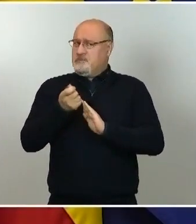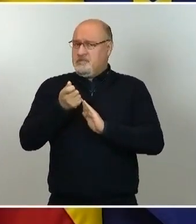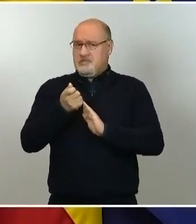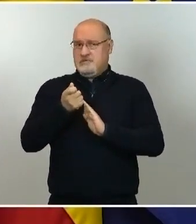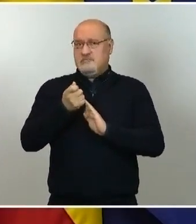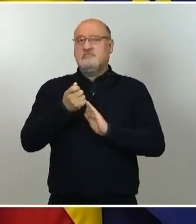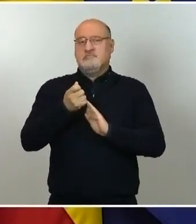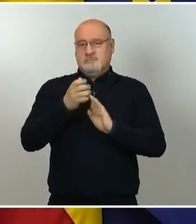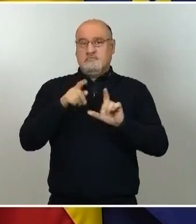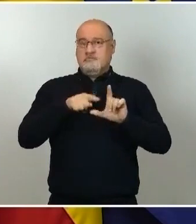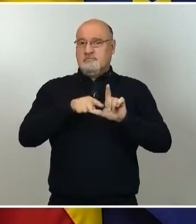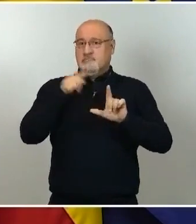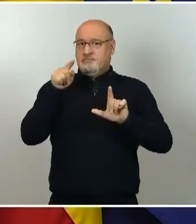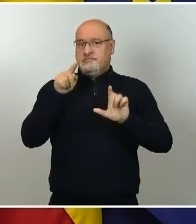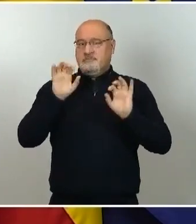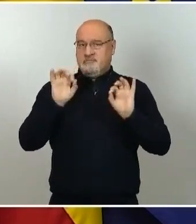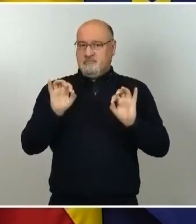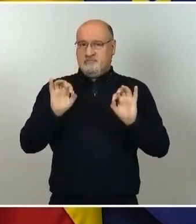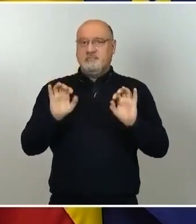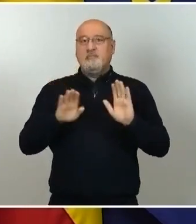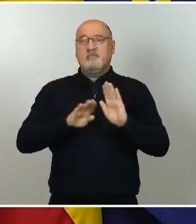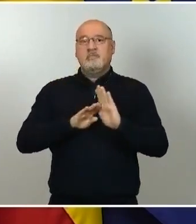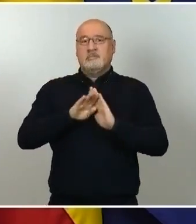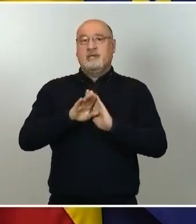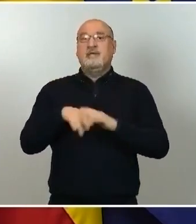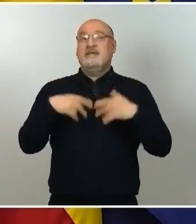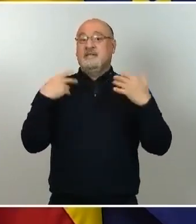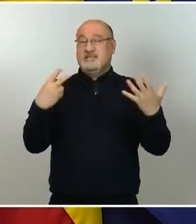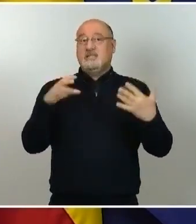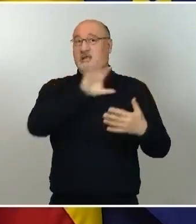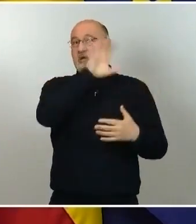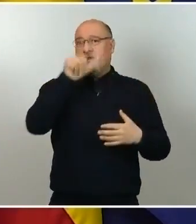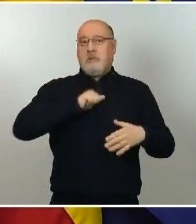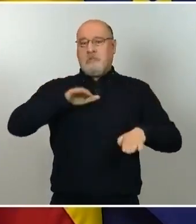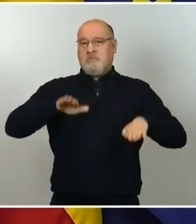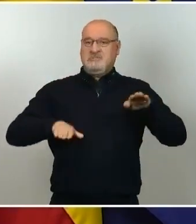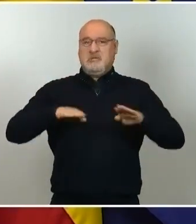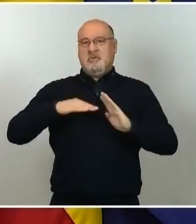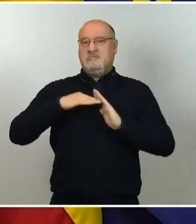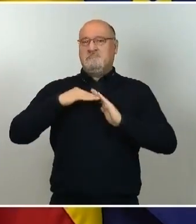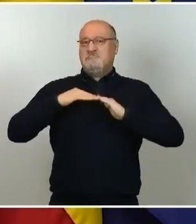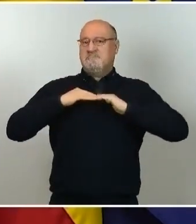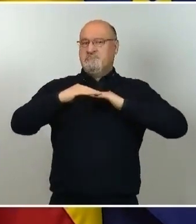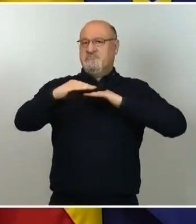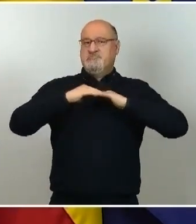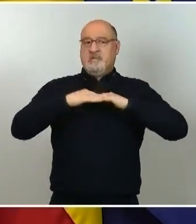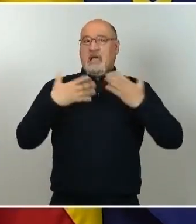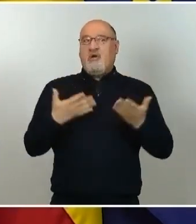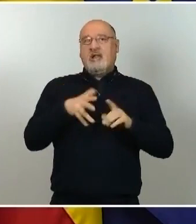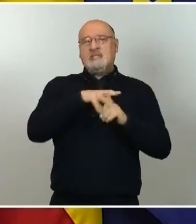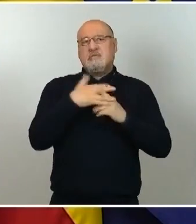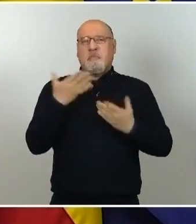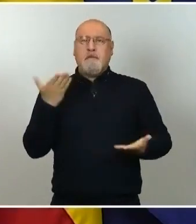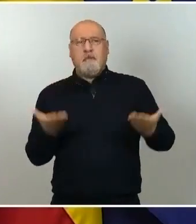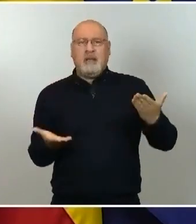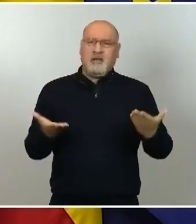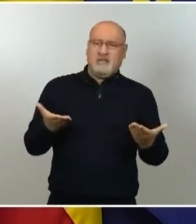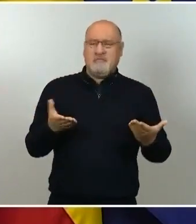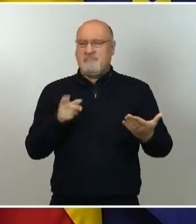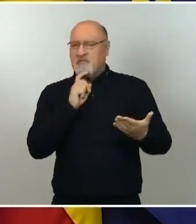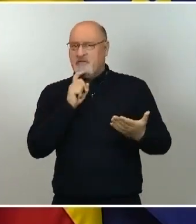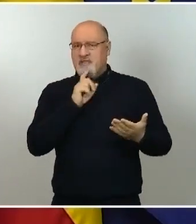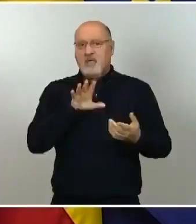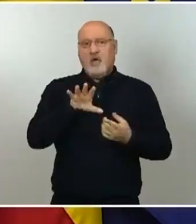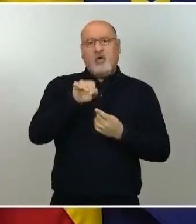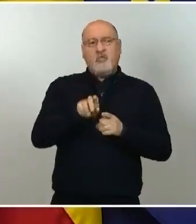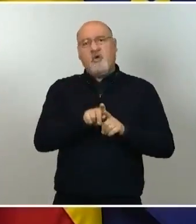claro posible ascenso. Y tenemos 7 comunidades que están estables en una situación en la que es difícil valorar si hay más opciones de que suban o